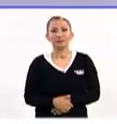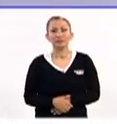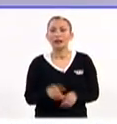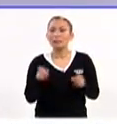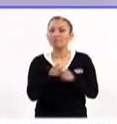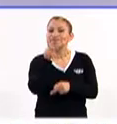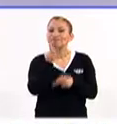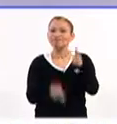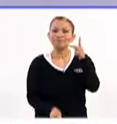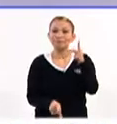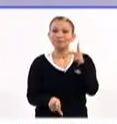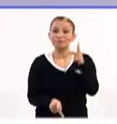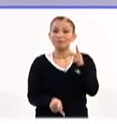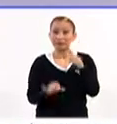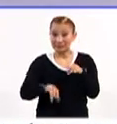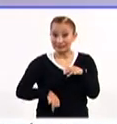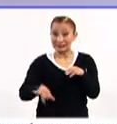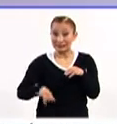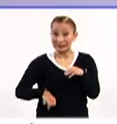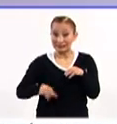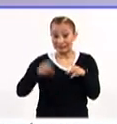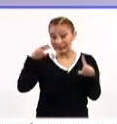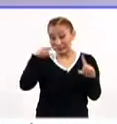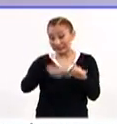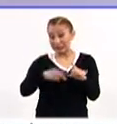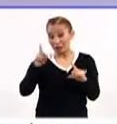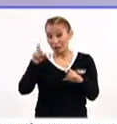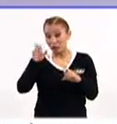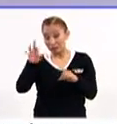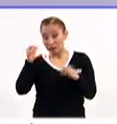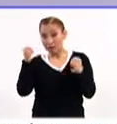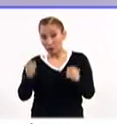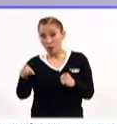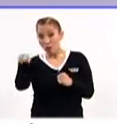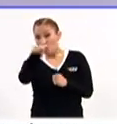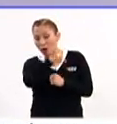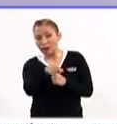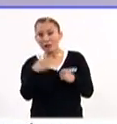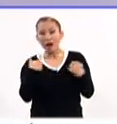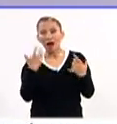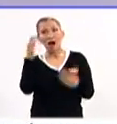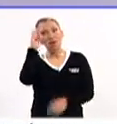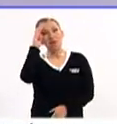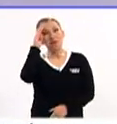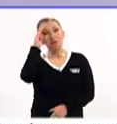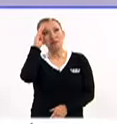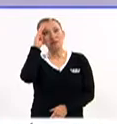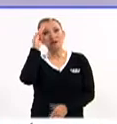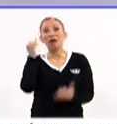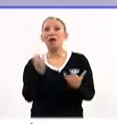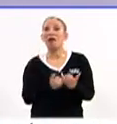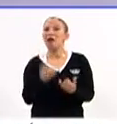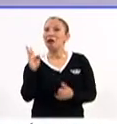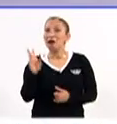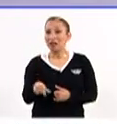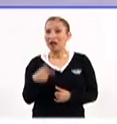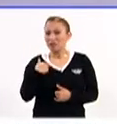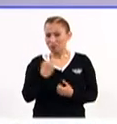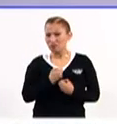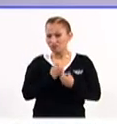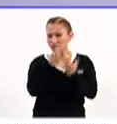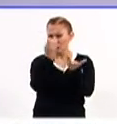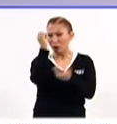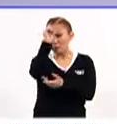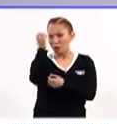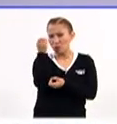Vamos a hacer una breve pausa. Muy interesante esta perspectiva que nos da el doctor. Seguramente usted lo piensa igual. Si no,